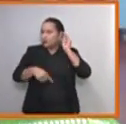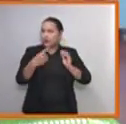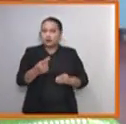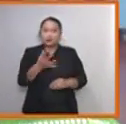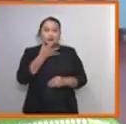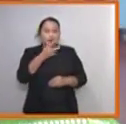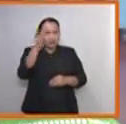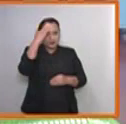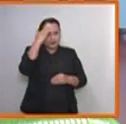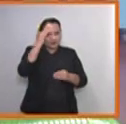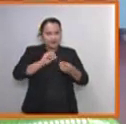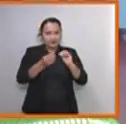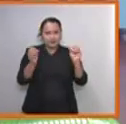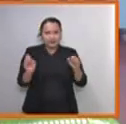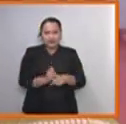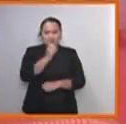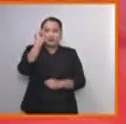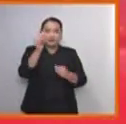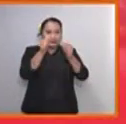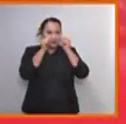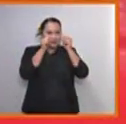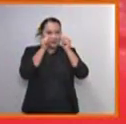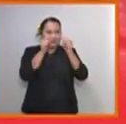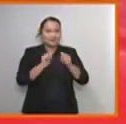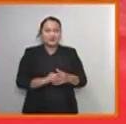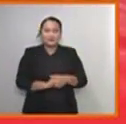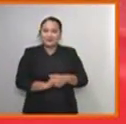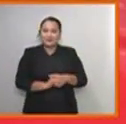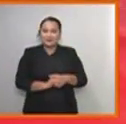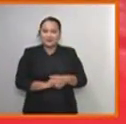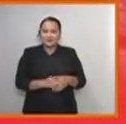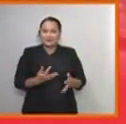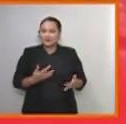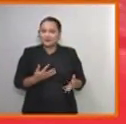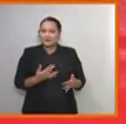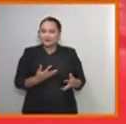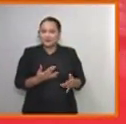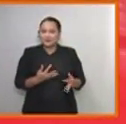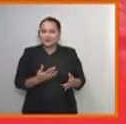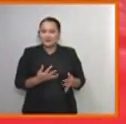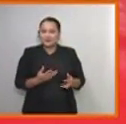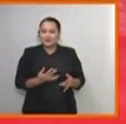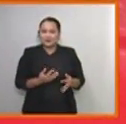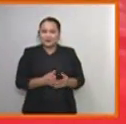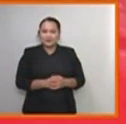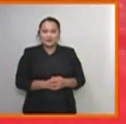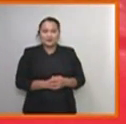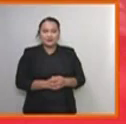número afortunado. Atentos porque este es suerte,